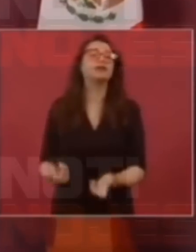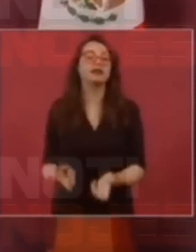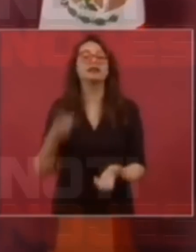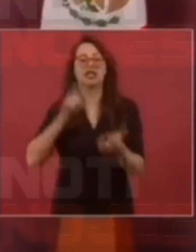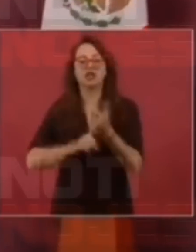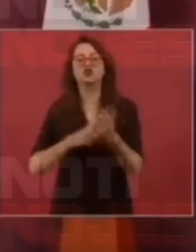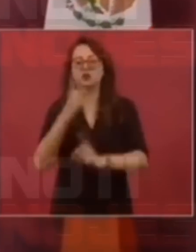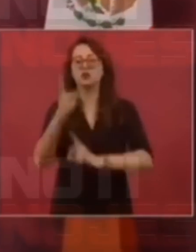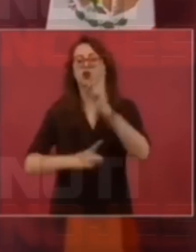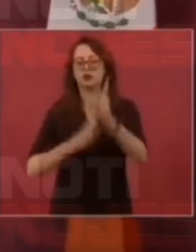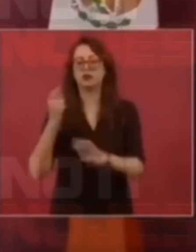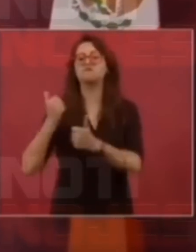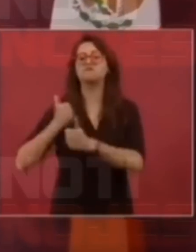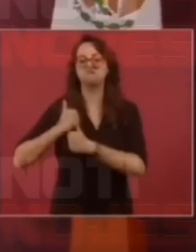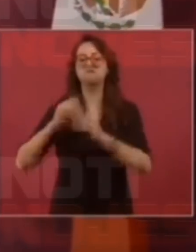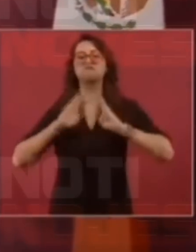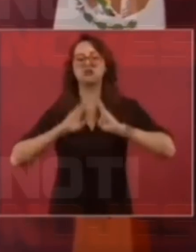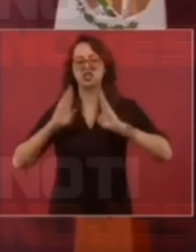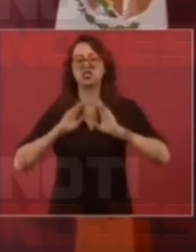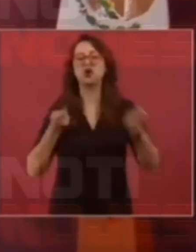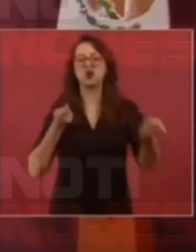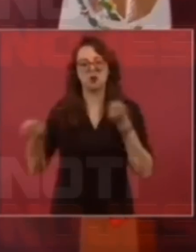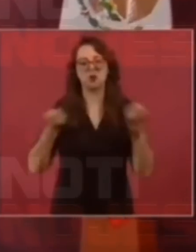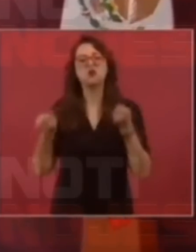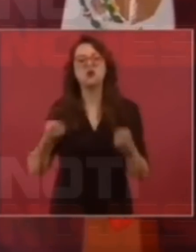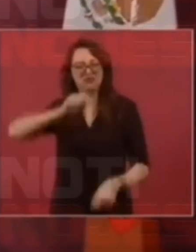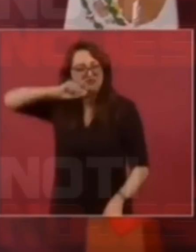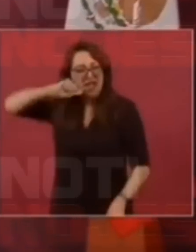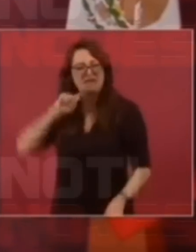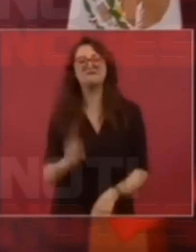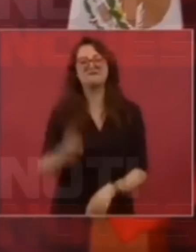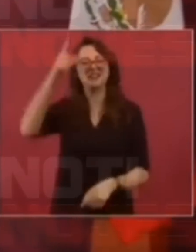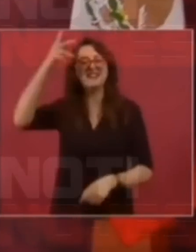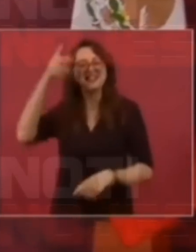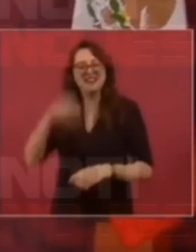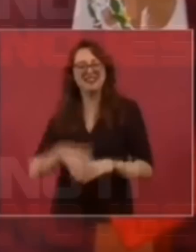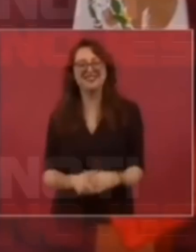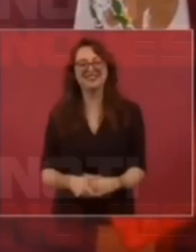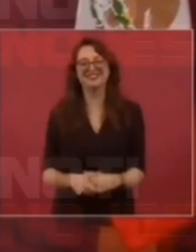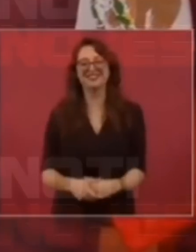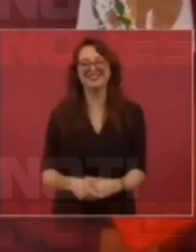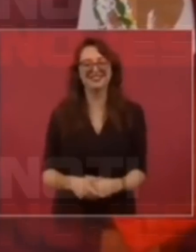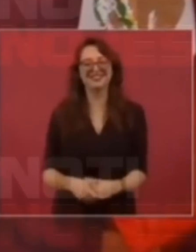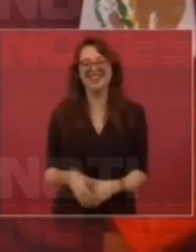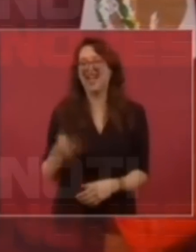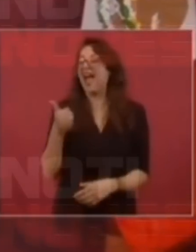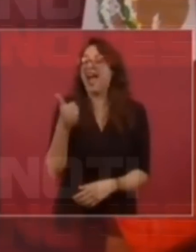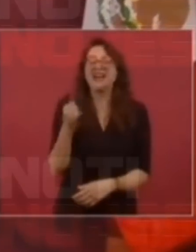el deporte. Así no, AMLO. Así no, AMLO.